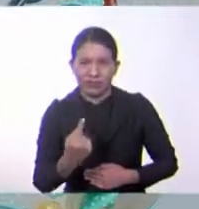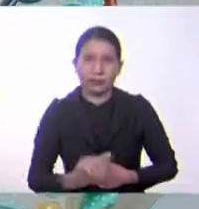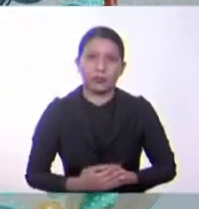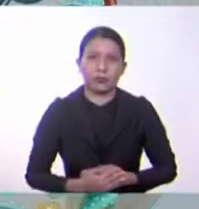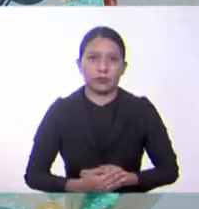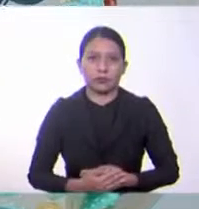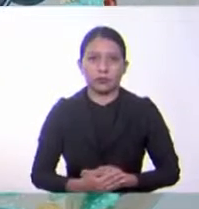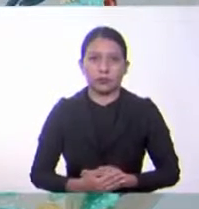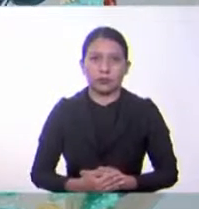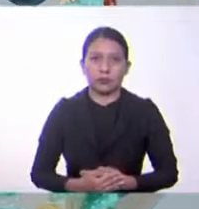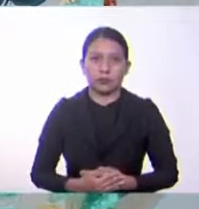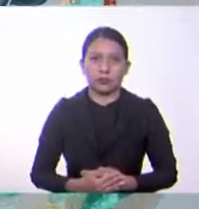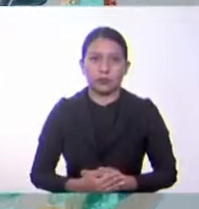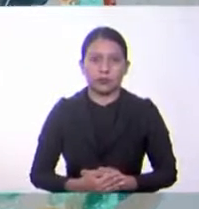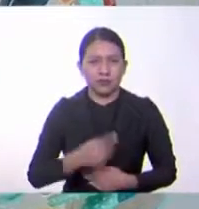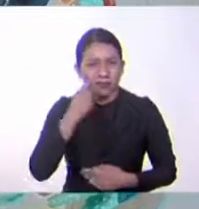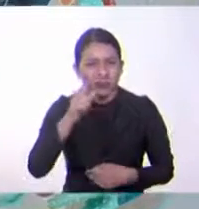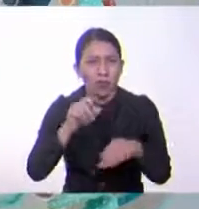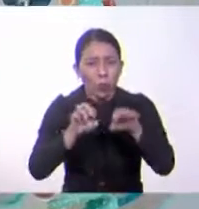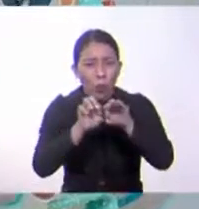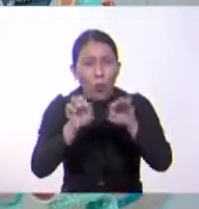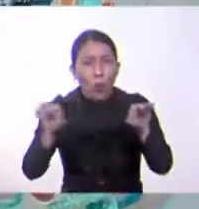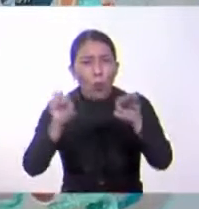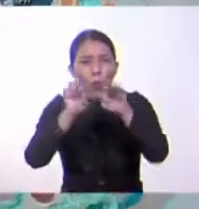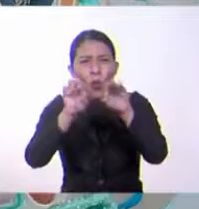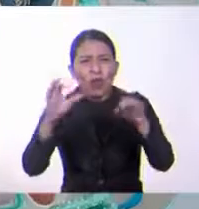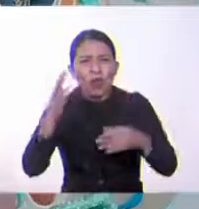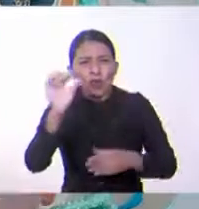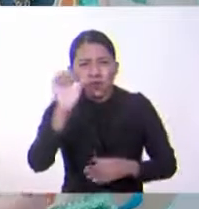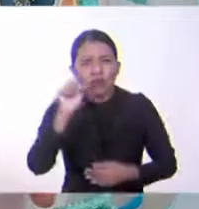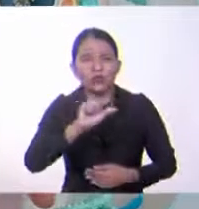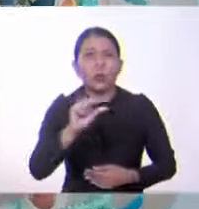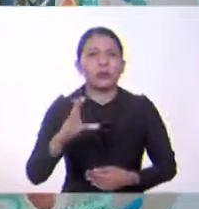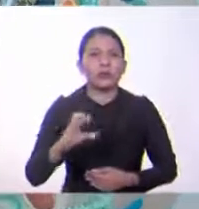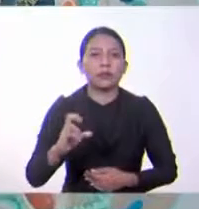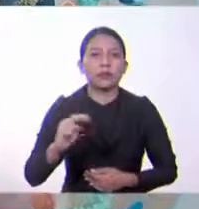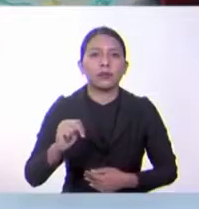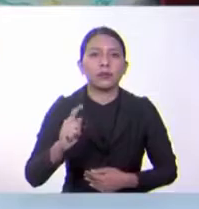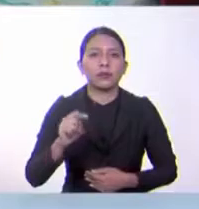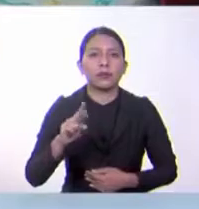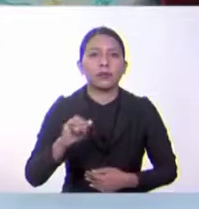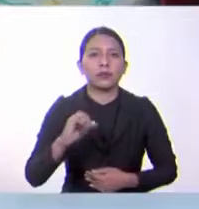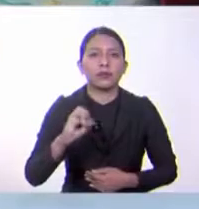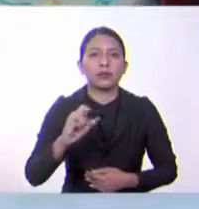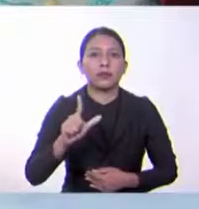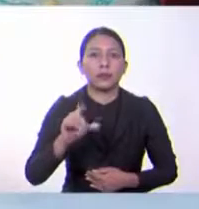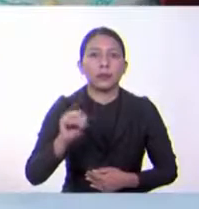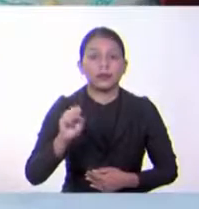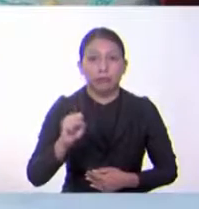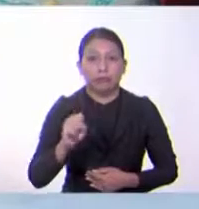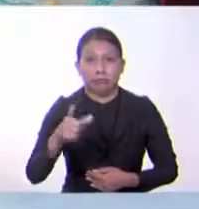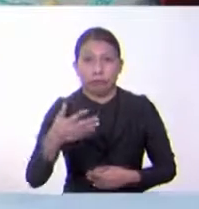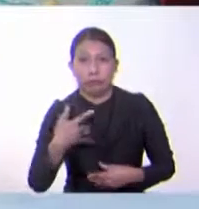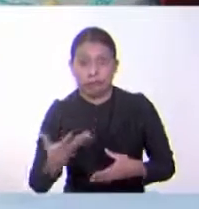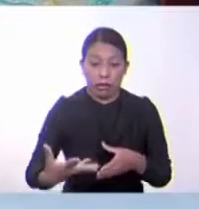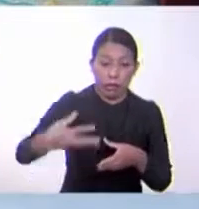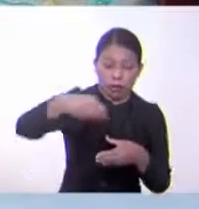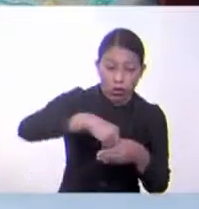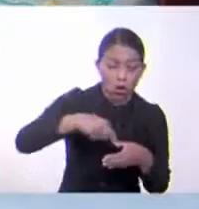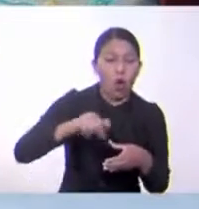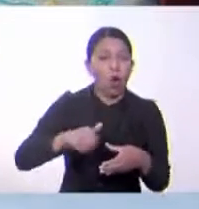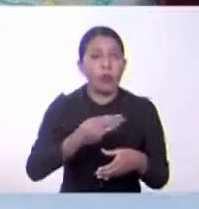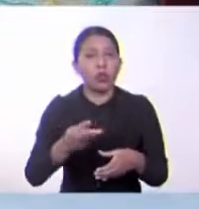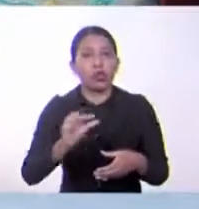tienen esta forma de tubo que se llaman centríolos y están inmersas en otro material que